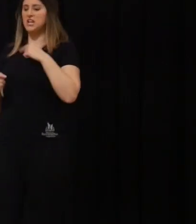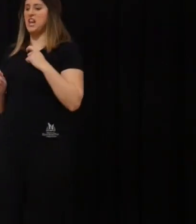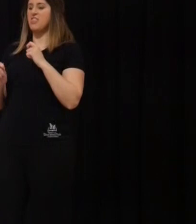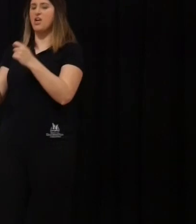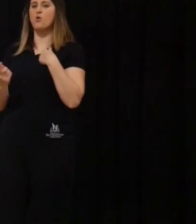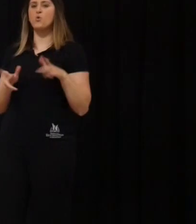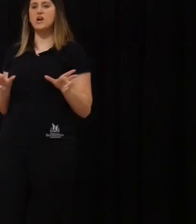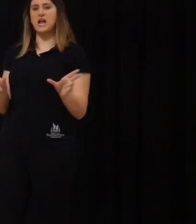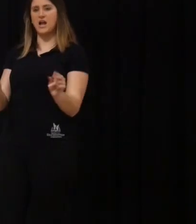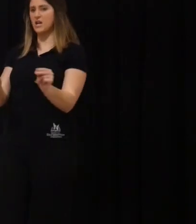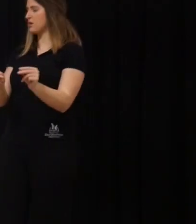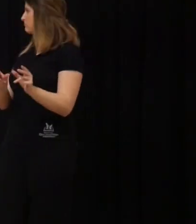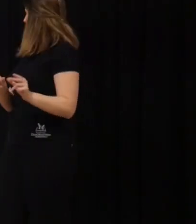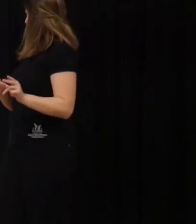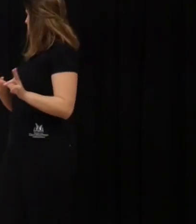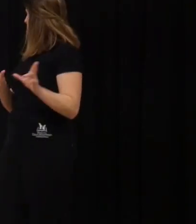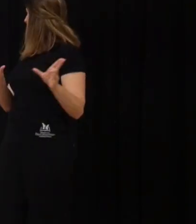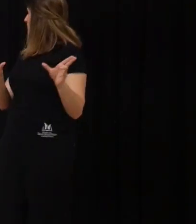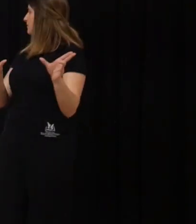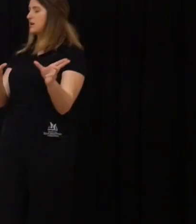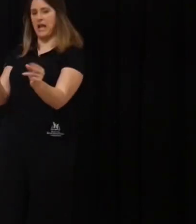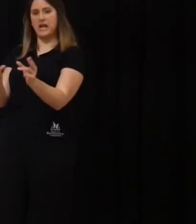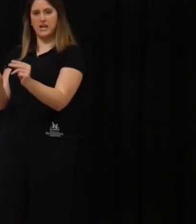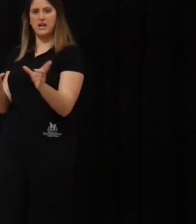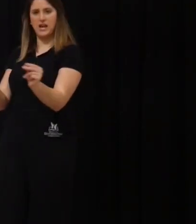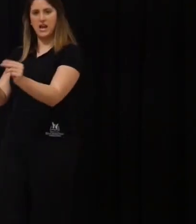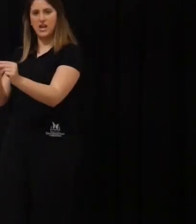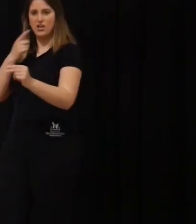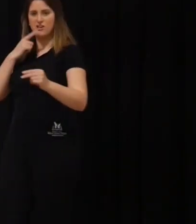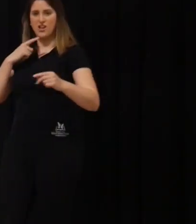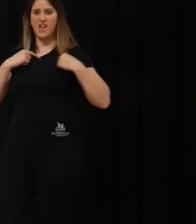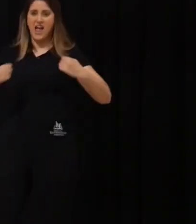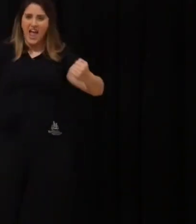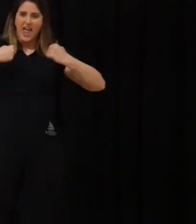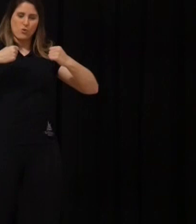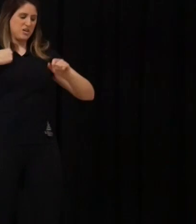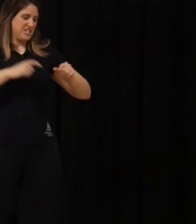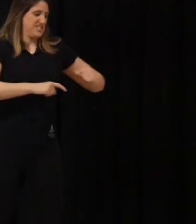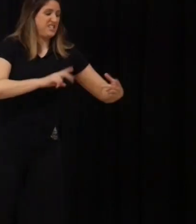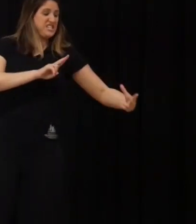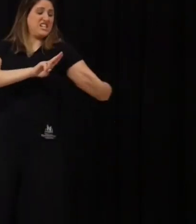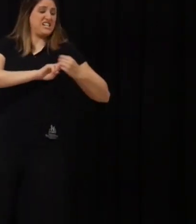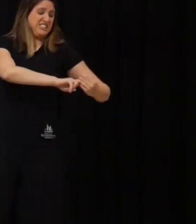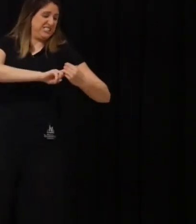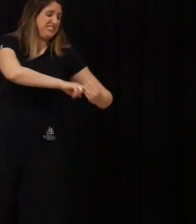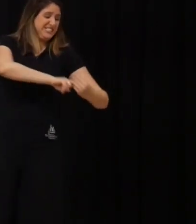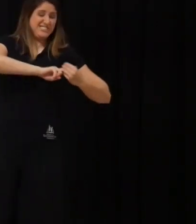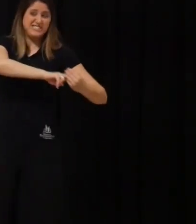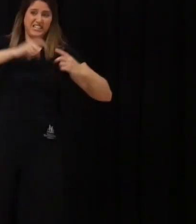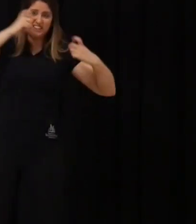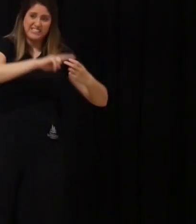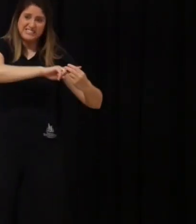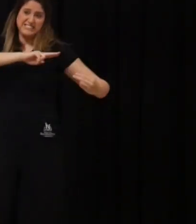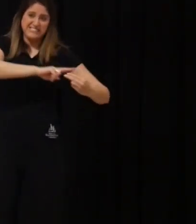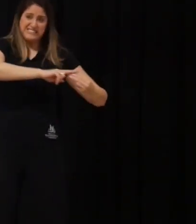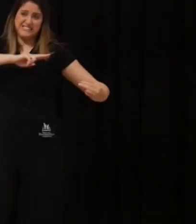cangrejo, Carcinos. Y en esa pelea el cangrejo se agarraba a Hércules, que no había manera de soltarse de él, y encima resistía muy bien las